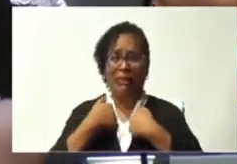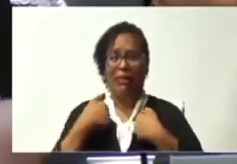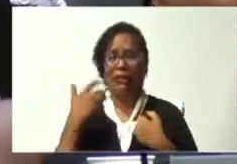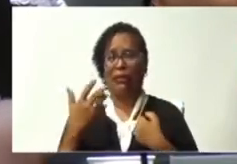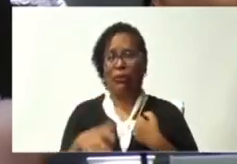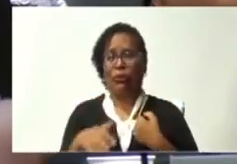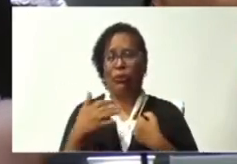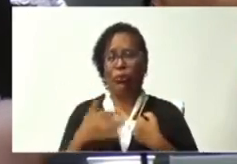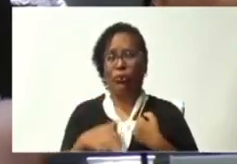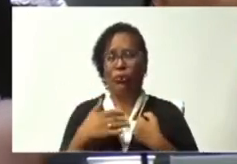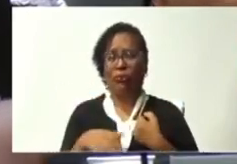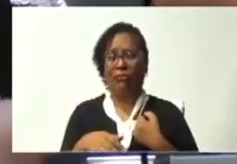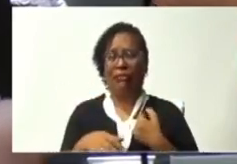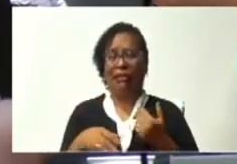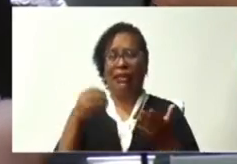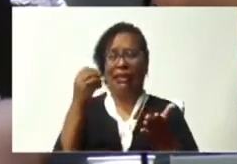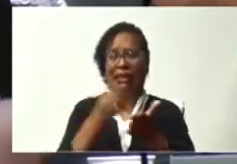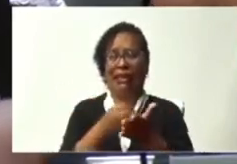Lulú